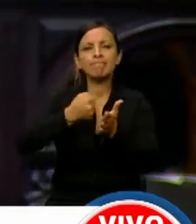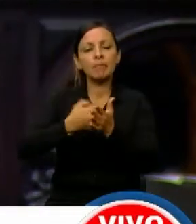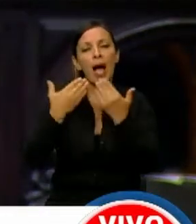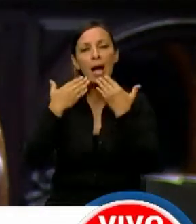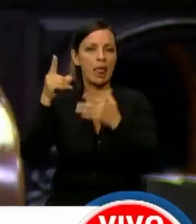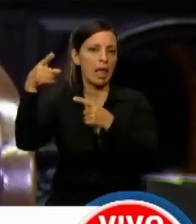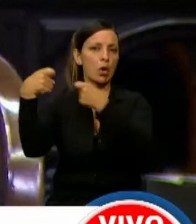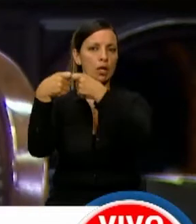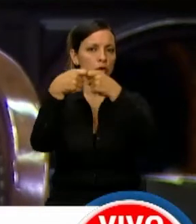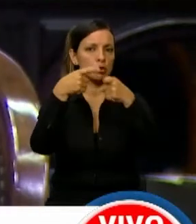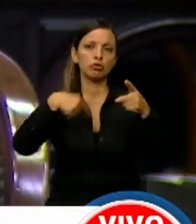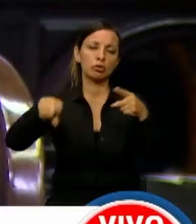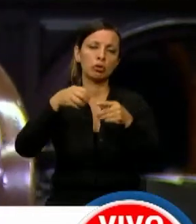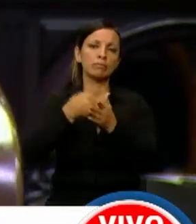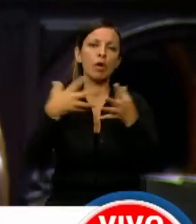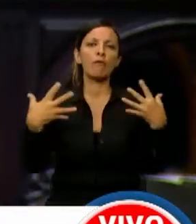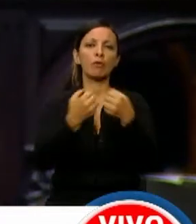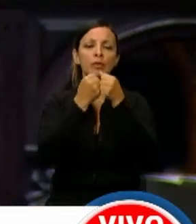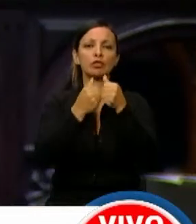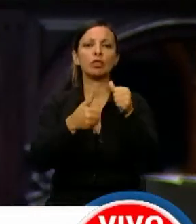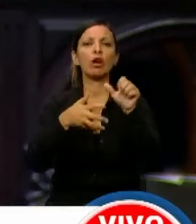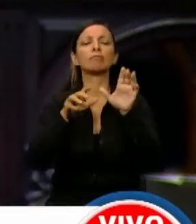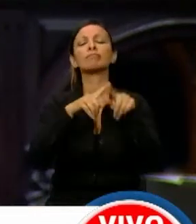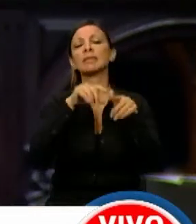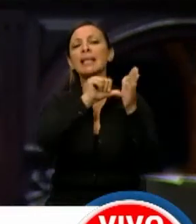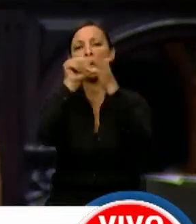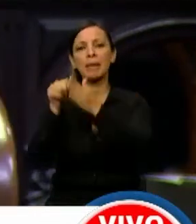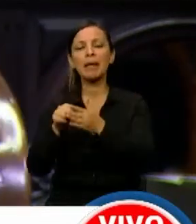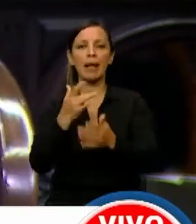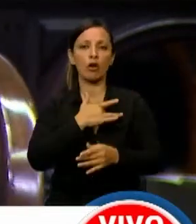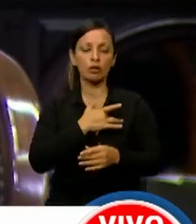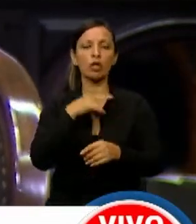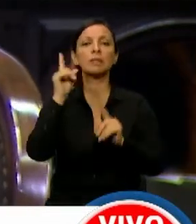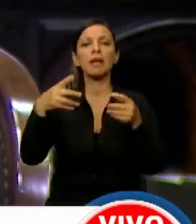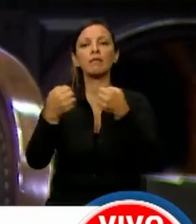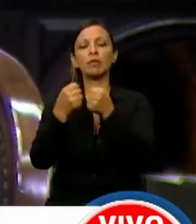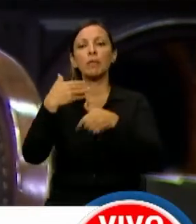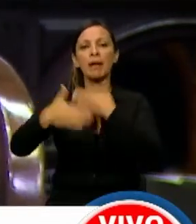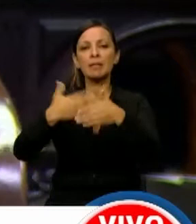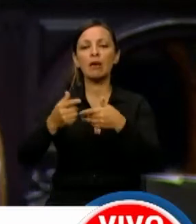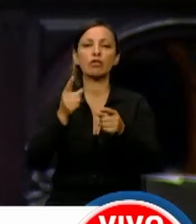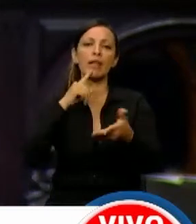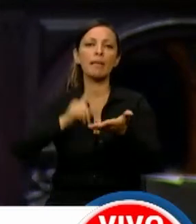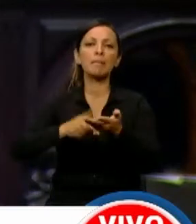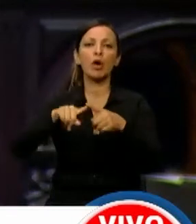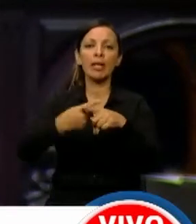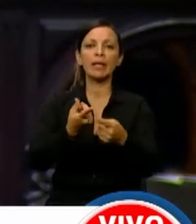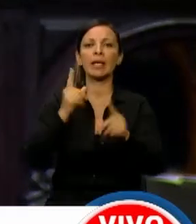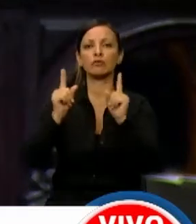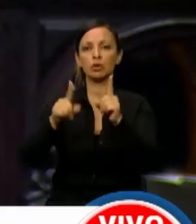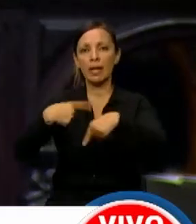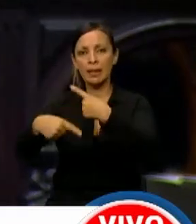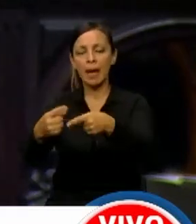Agradecerles especialmente a la Fundación Interamericana del Corazón, a la Fundación para el Desarrollo de Políticas Sustentables,